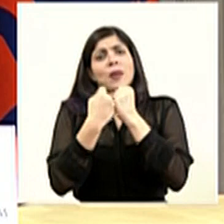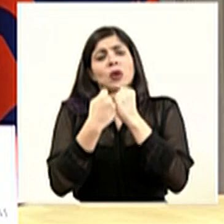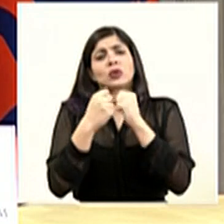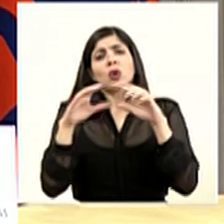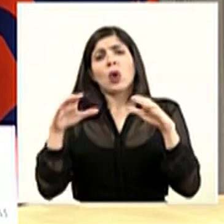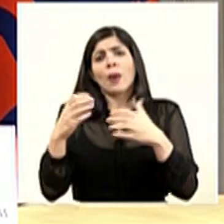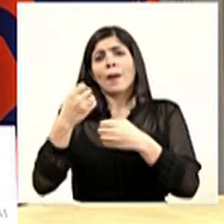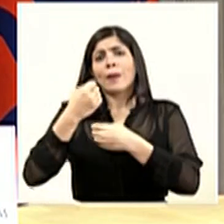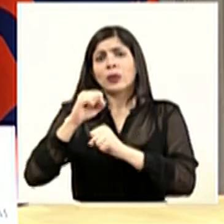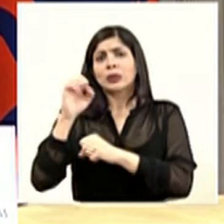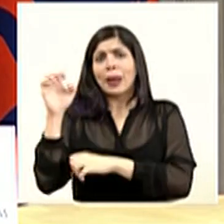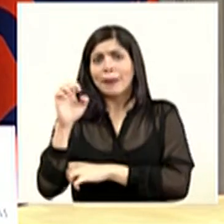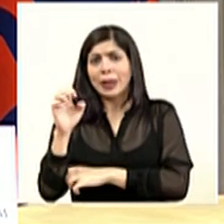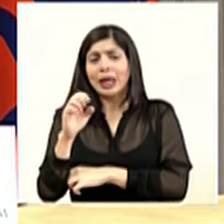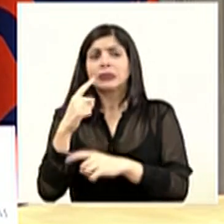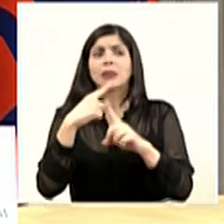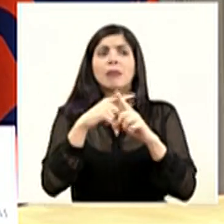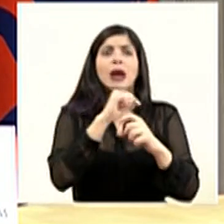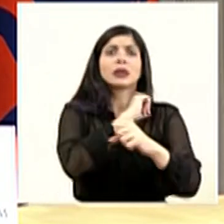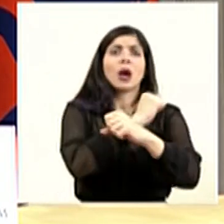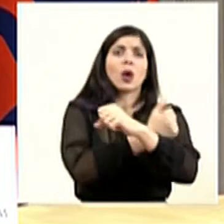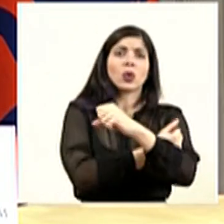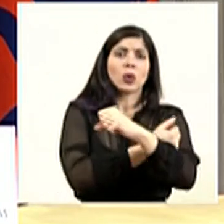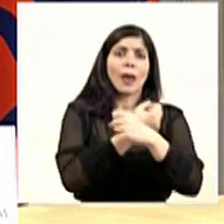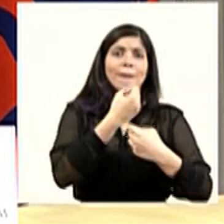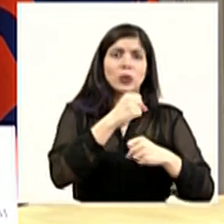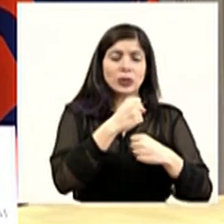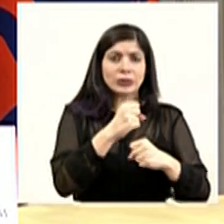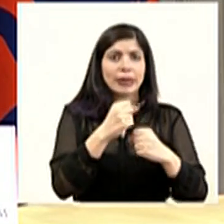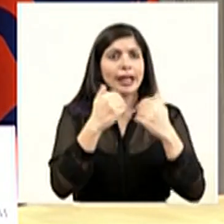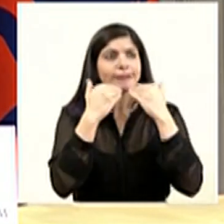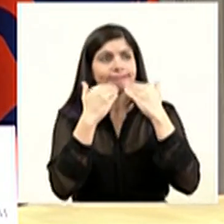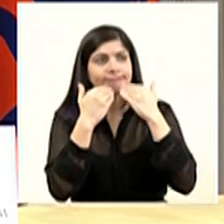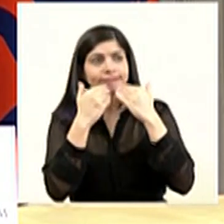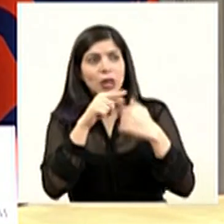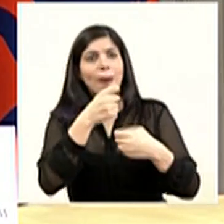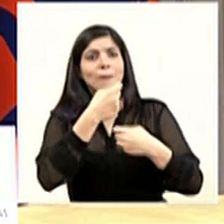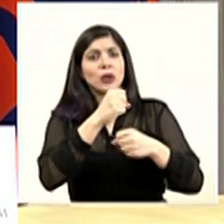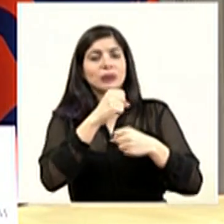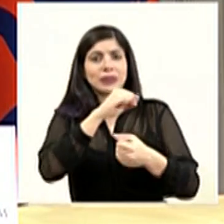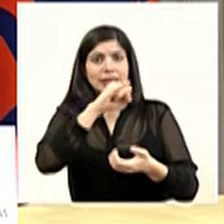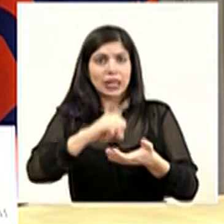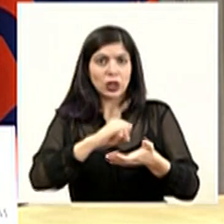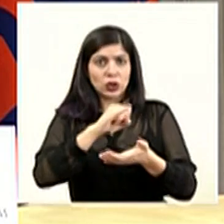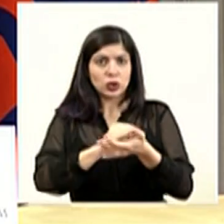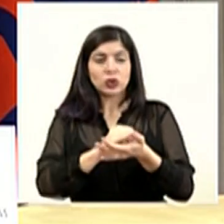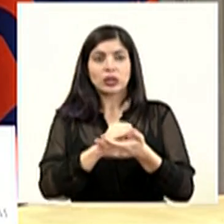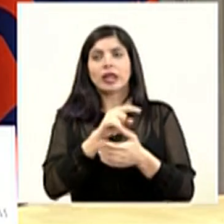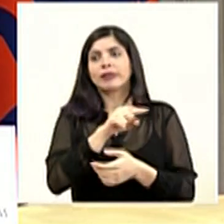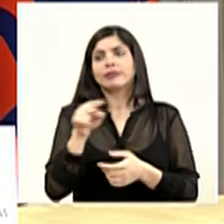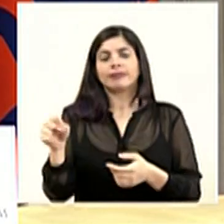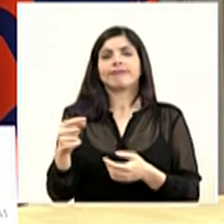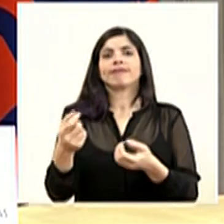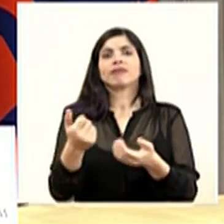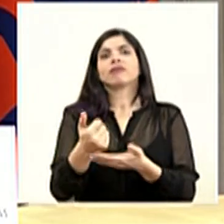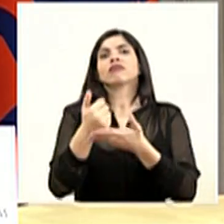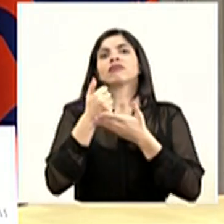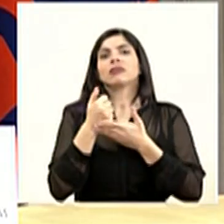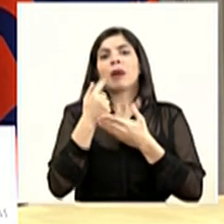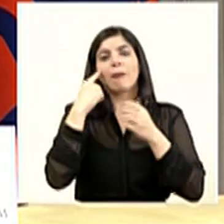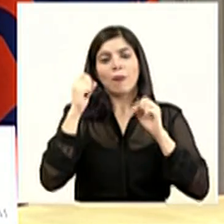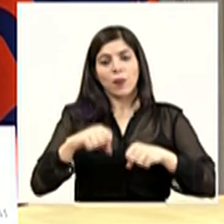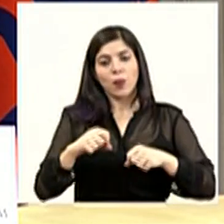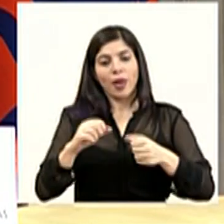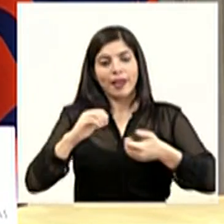de Emergencia, de las autoridades municipales de la Municipalidad de San José, que nos han permitido desarrollar